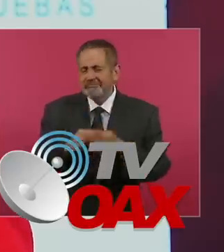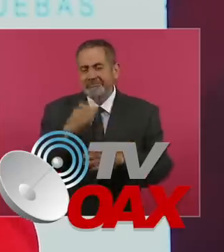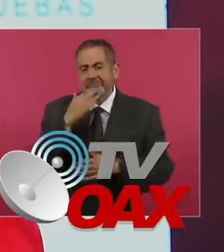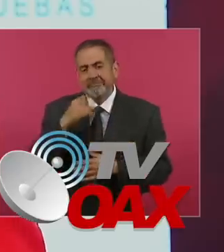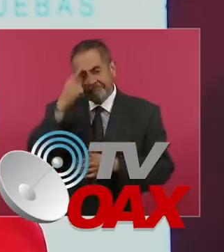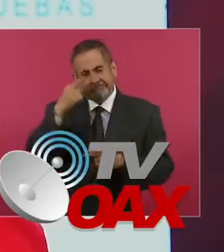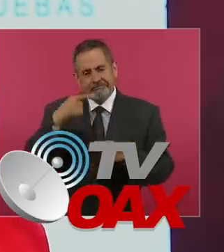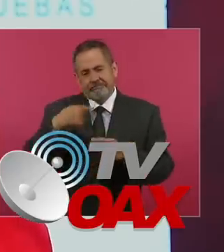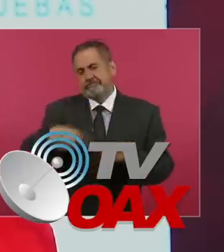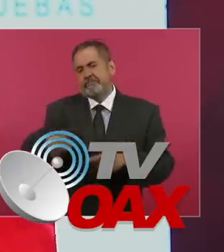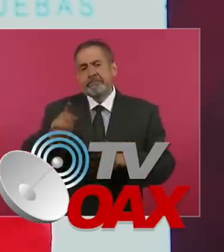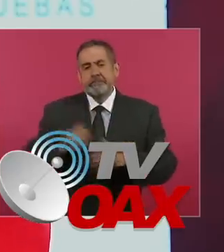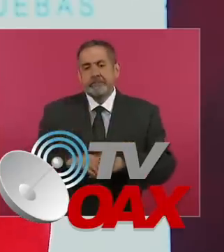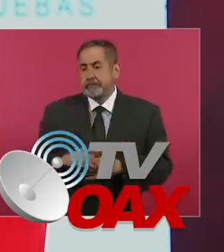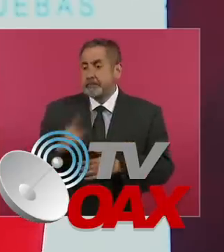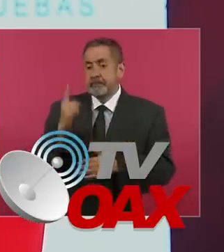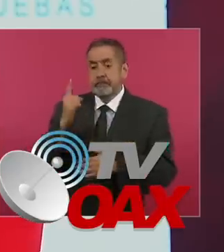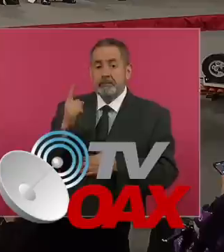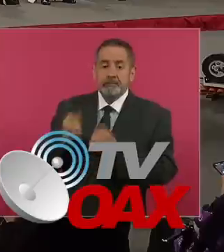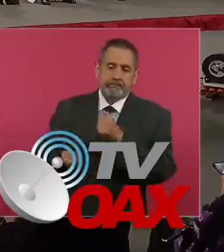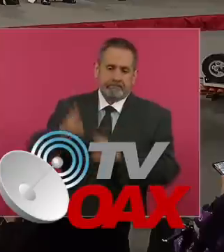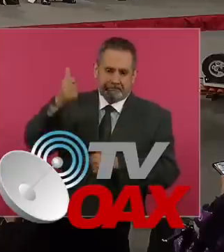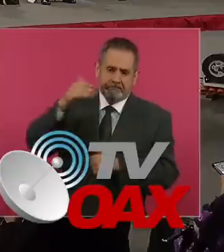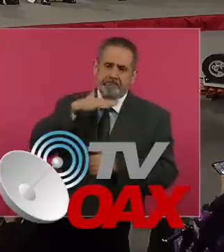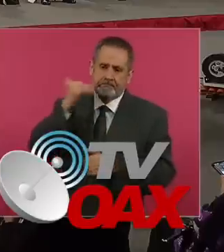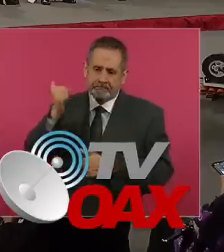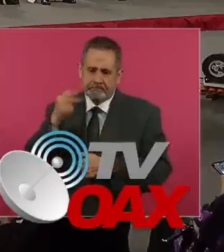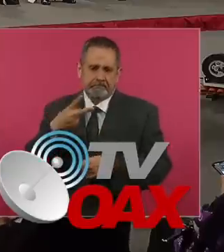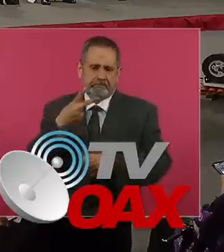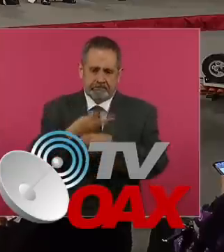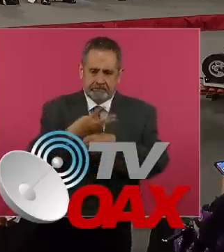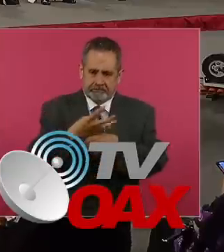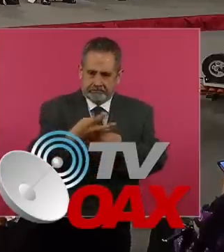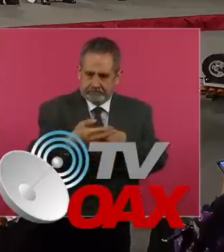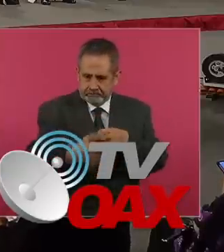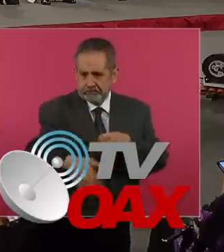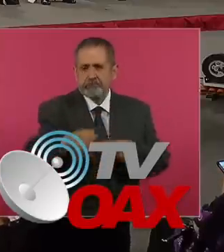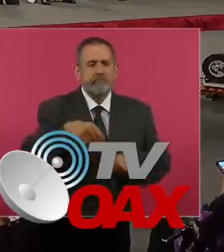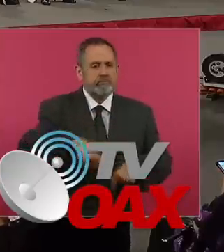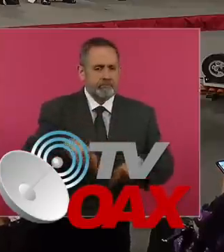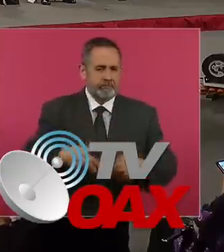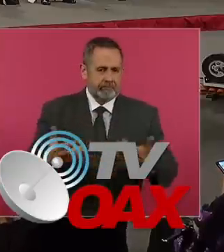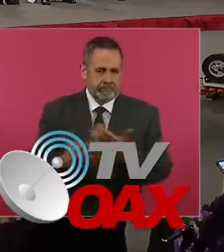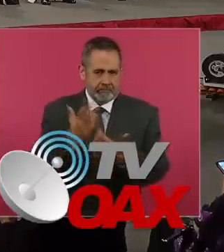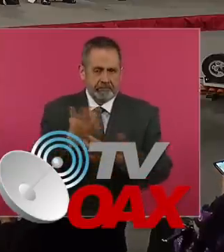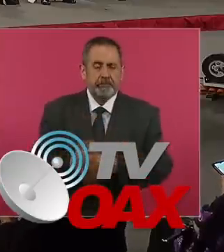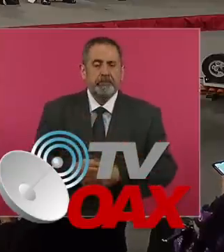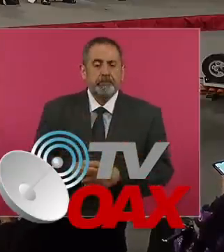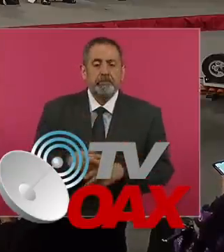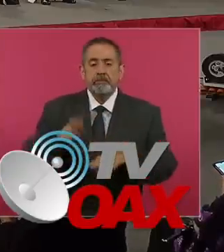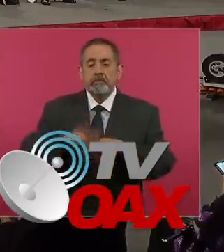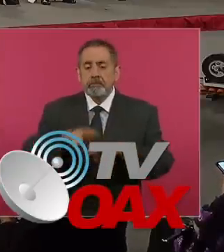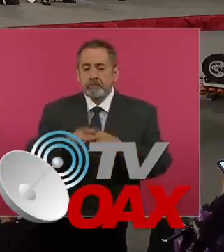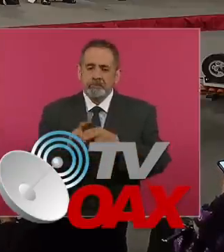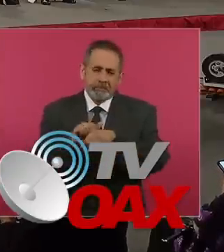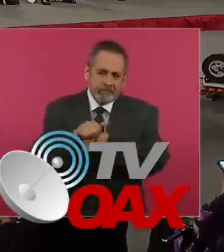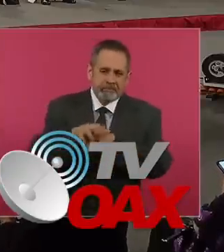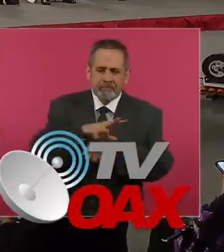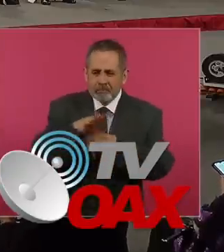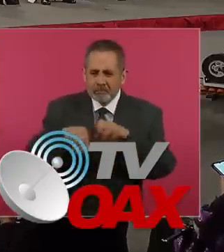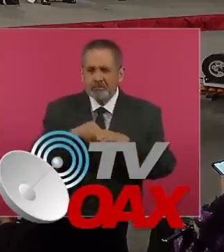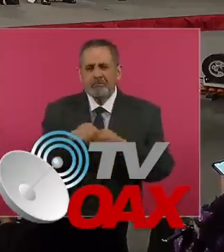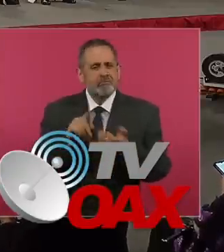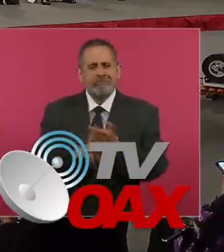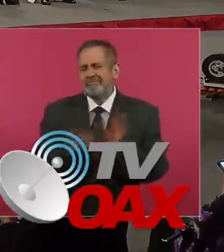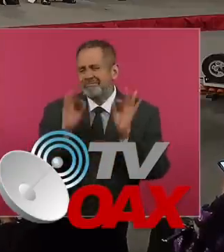primeros trenes, solamente el primer bogui se trajo de fuera. Y en cuanto a equipamiento, vestiduras e instalación, esa es la parte que les